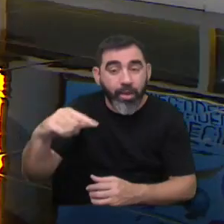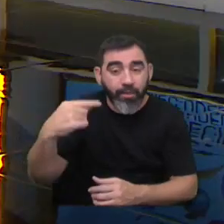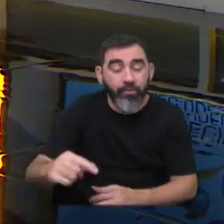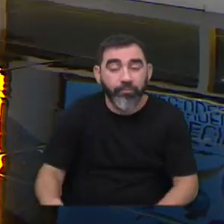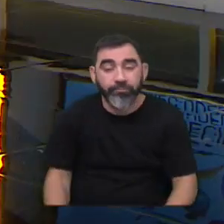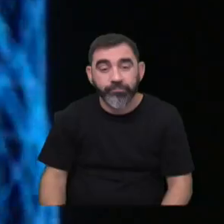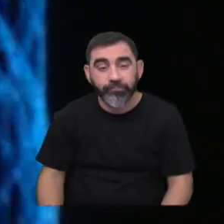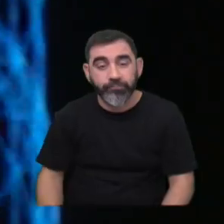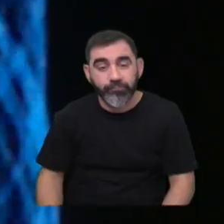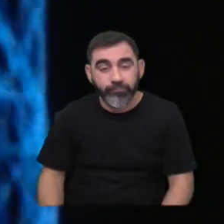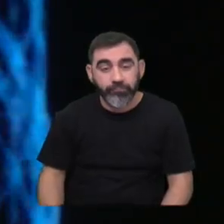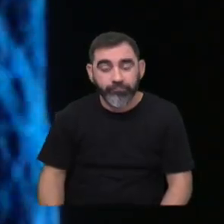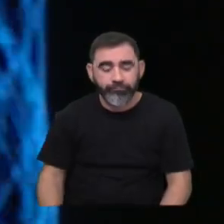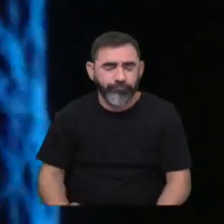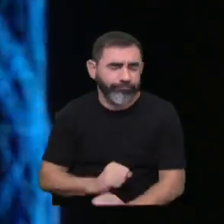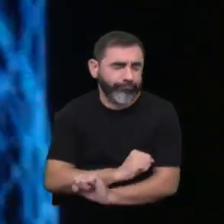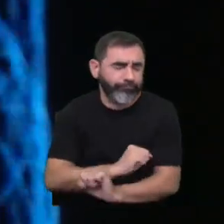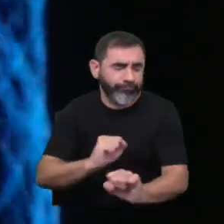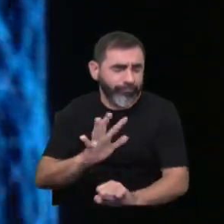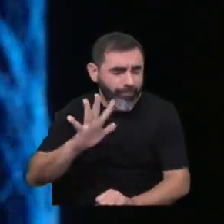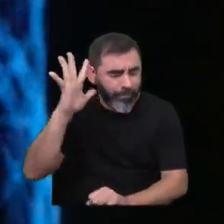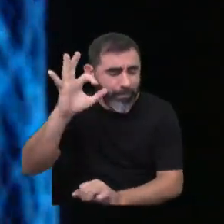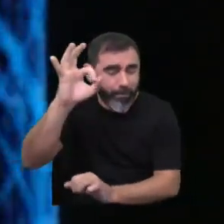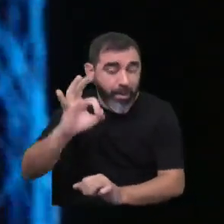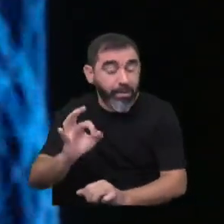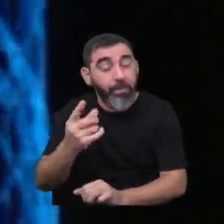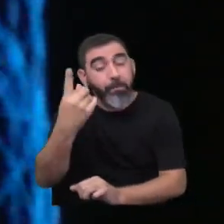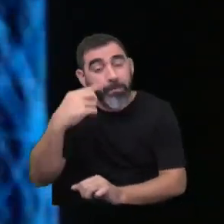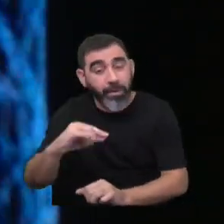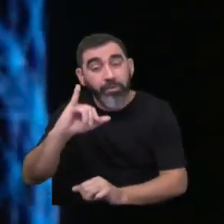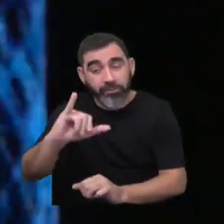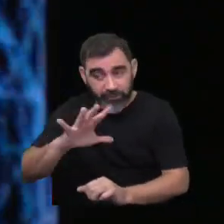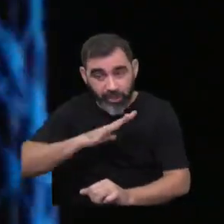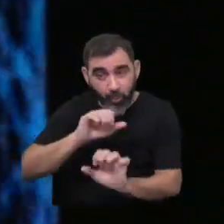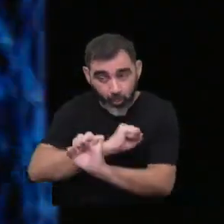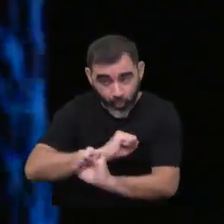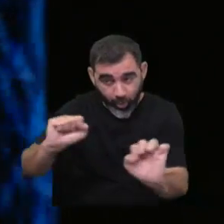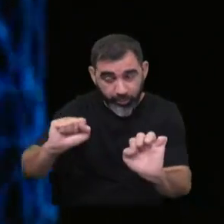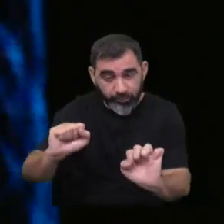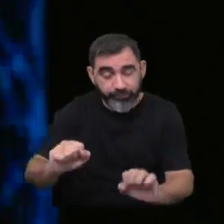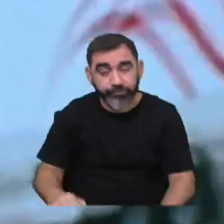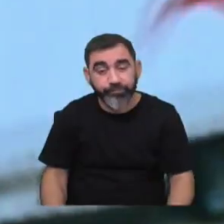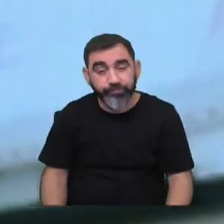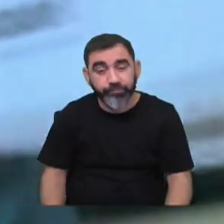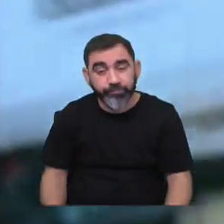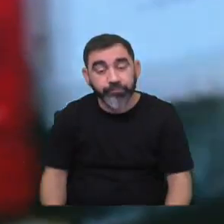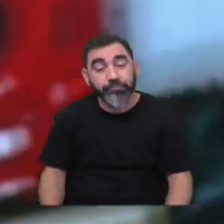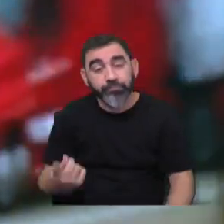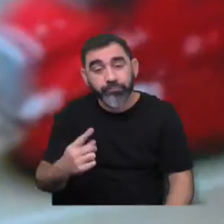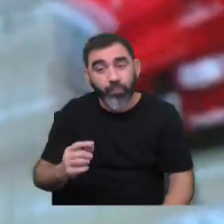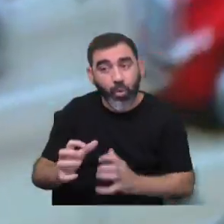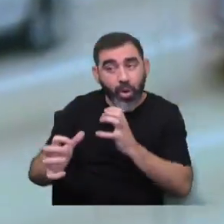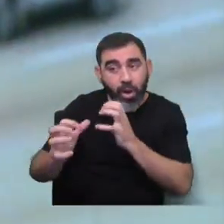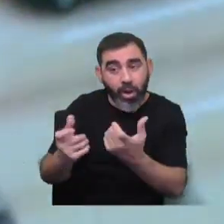Son temperaturas inimaginables, pero que sin embargo se consiguen. El tema que me imagino, la cantidad de energía que